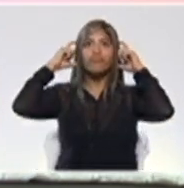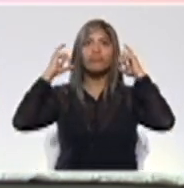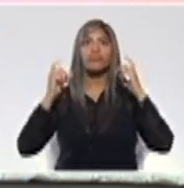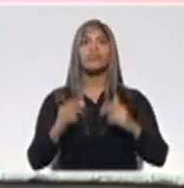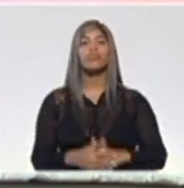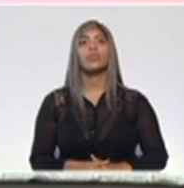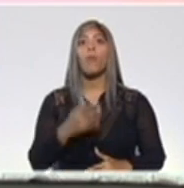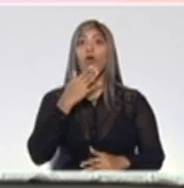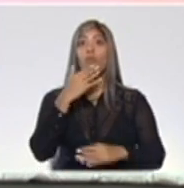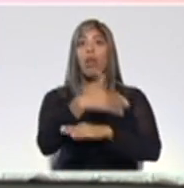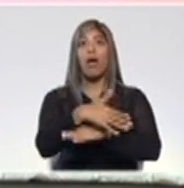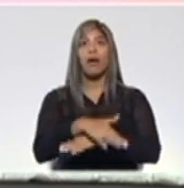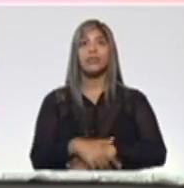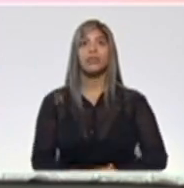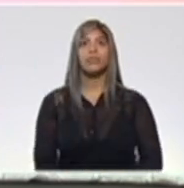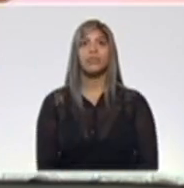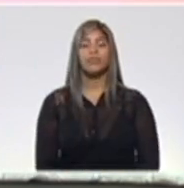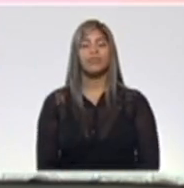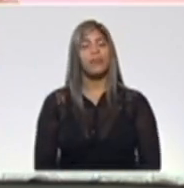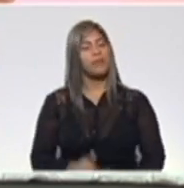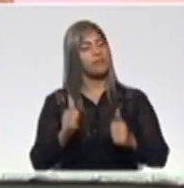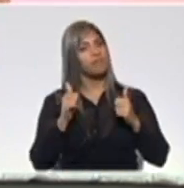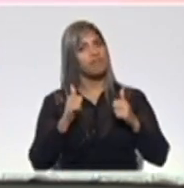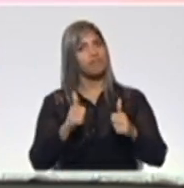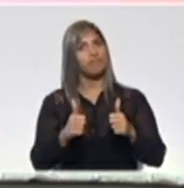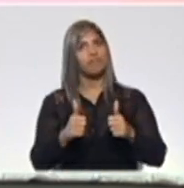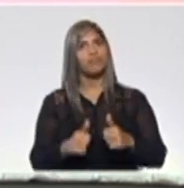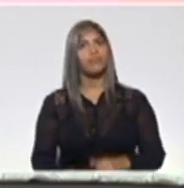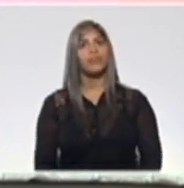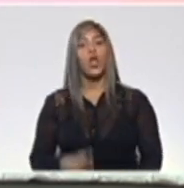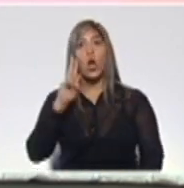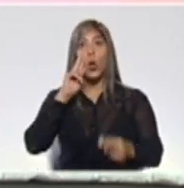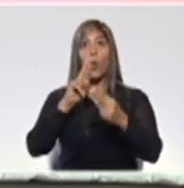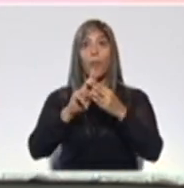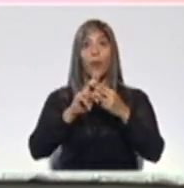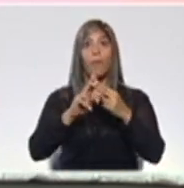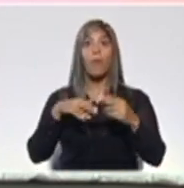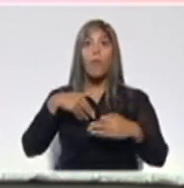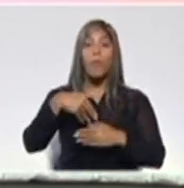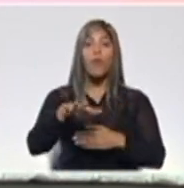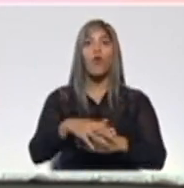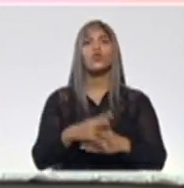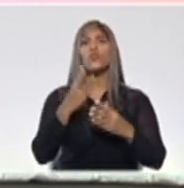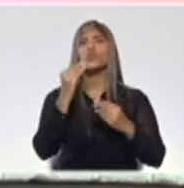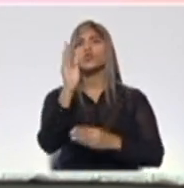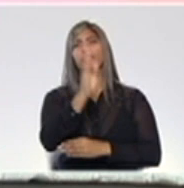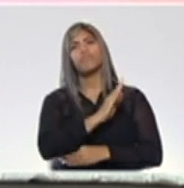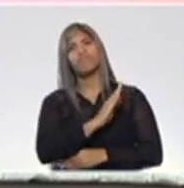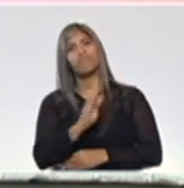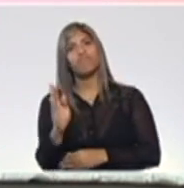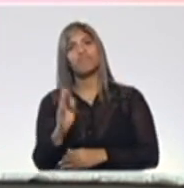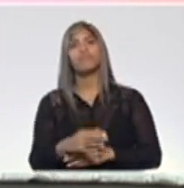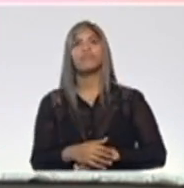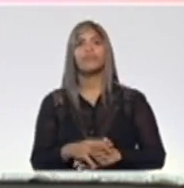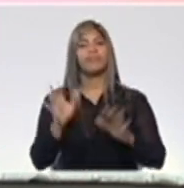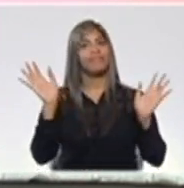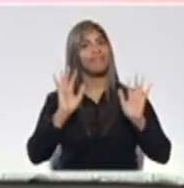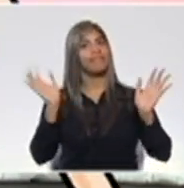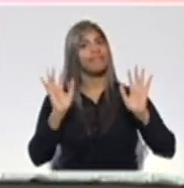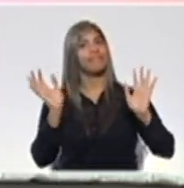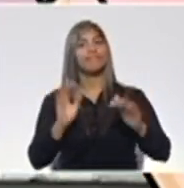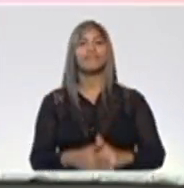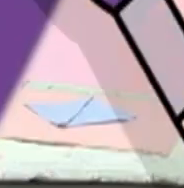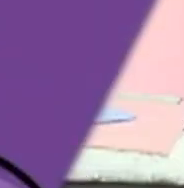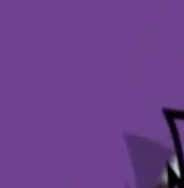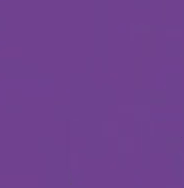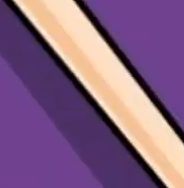en lugares públicos. Muy bien, hasta una nueva oportunidad. Muchas bendiciones. Chao.